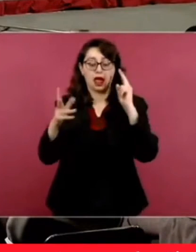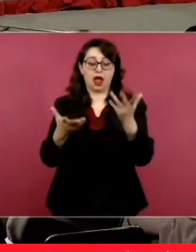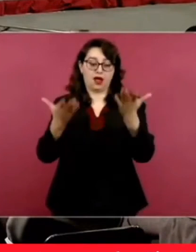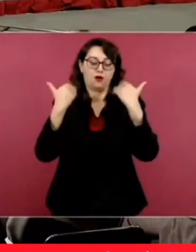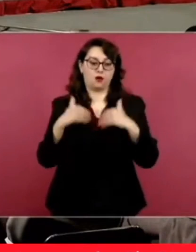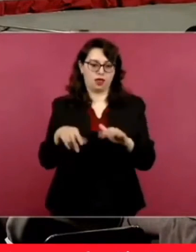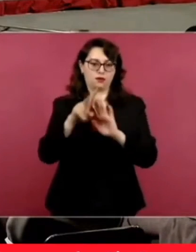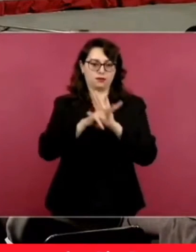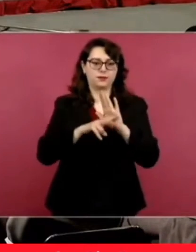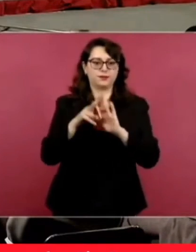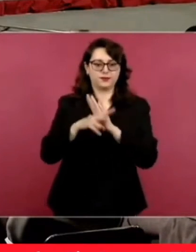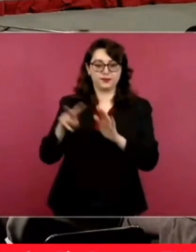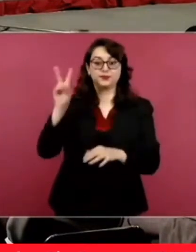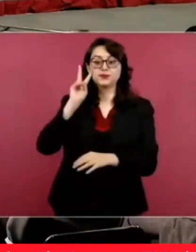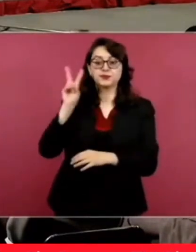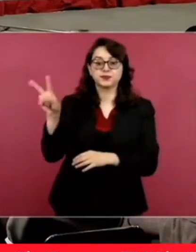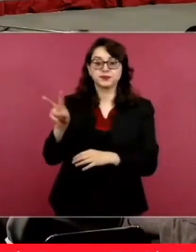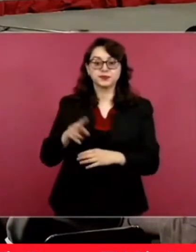estos tramos.